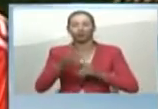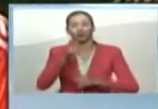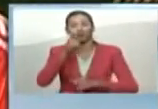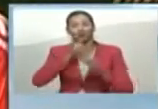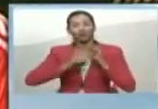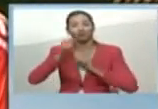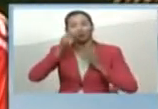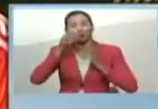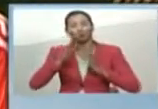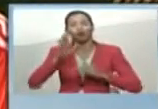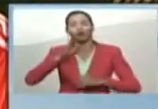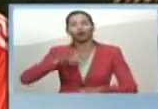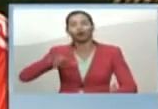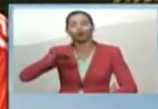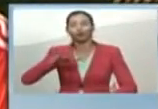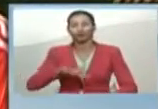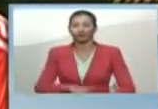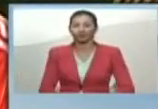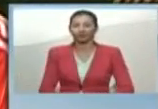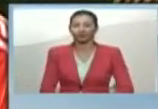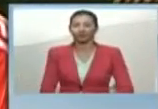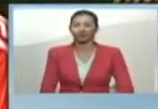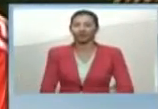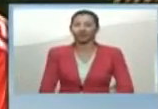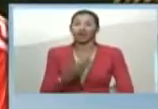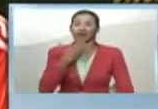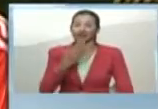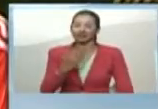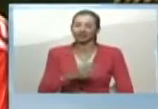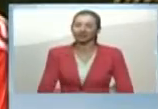William Saab. Gracias, Tarek.